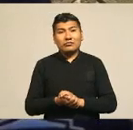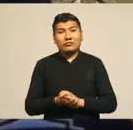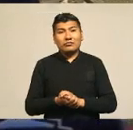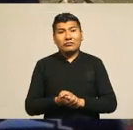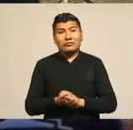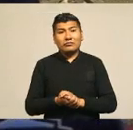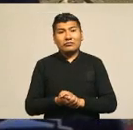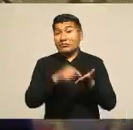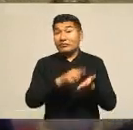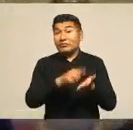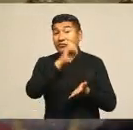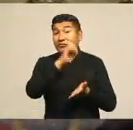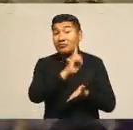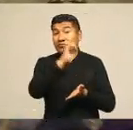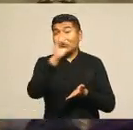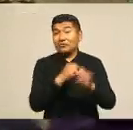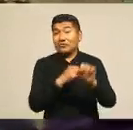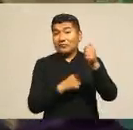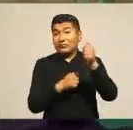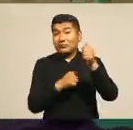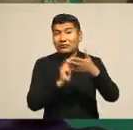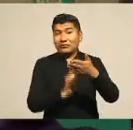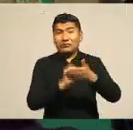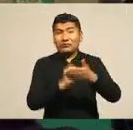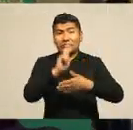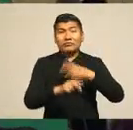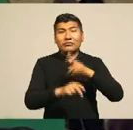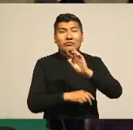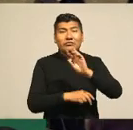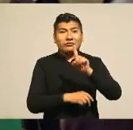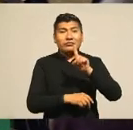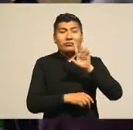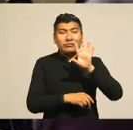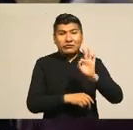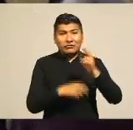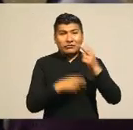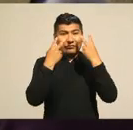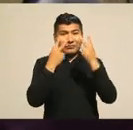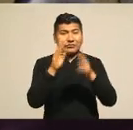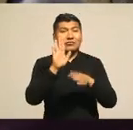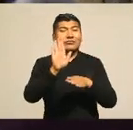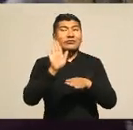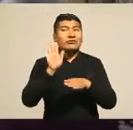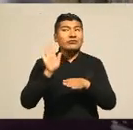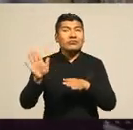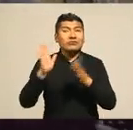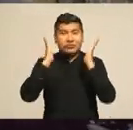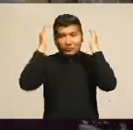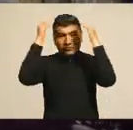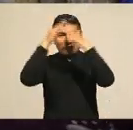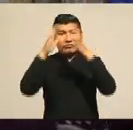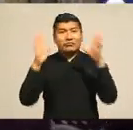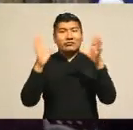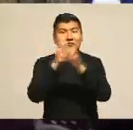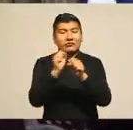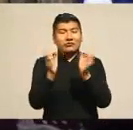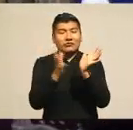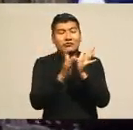Este domingo 10 de noviembre del año 2019. Escuchemos atentamente el mensaje del día